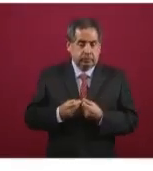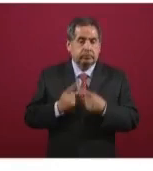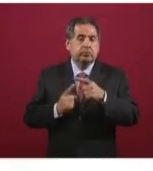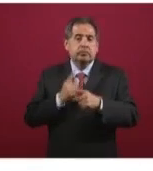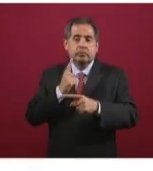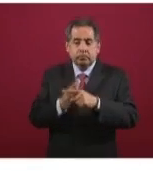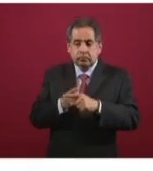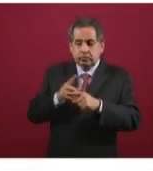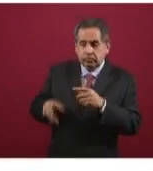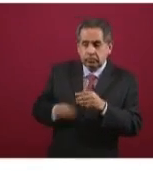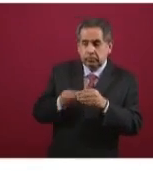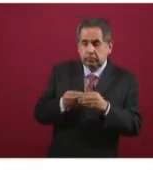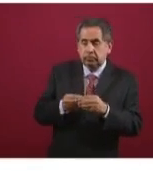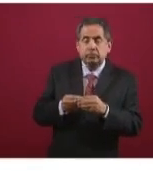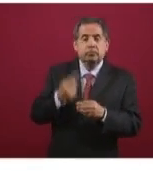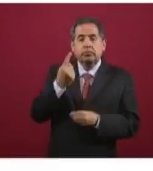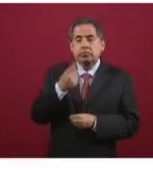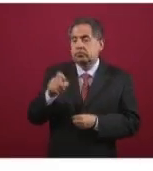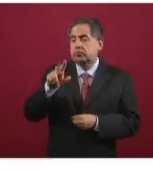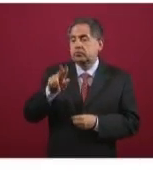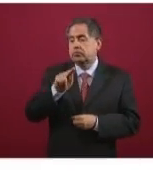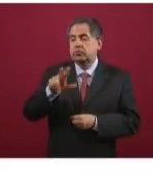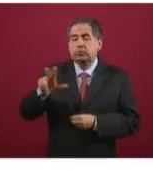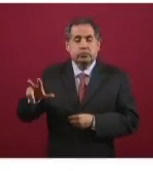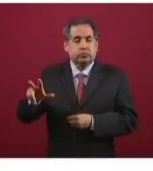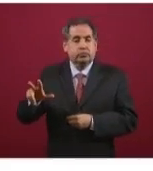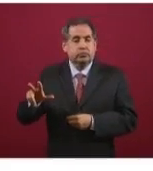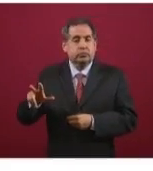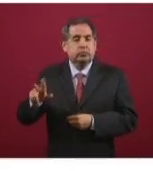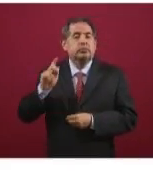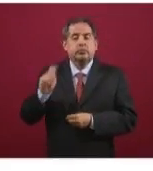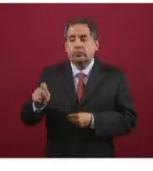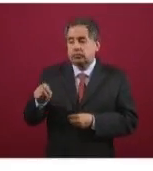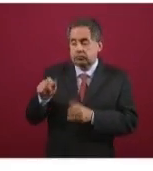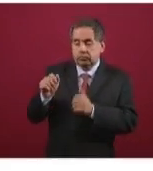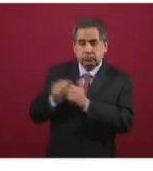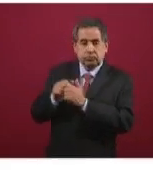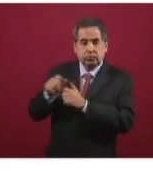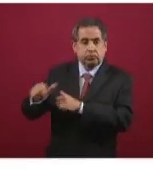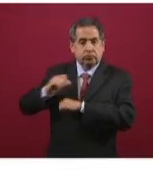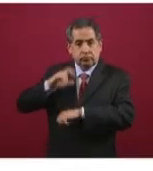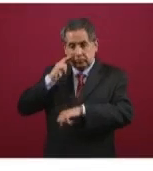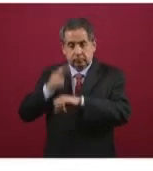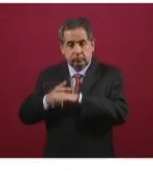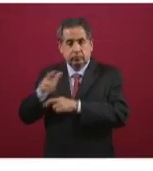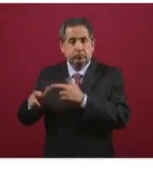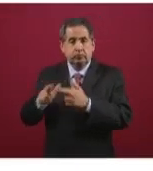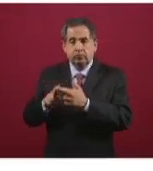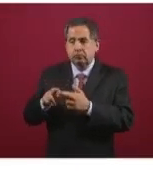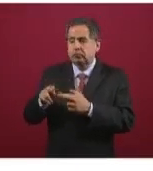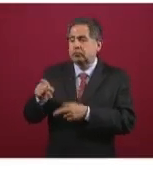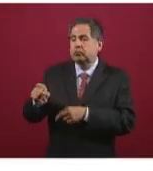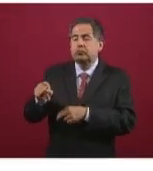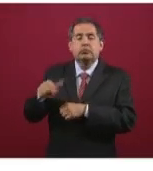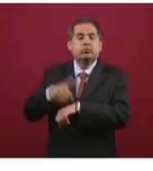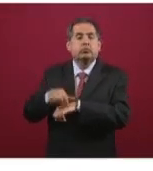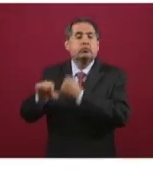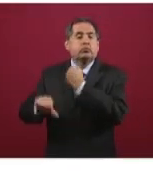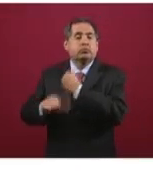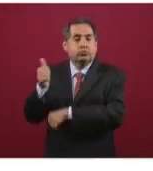le agregamos el 188, que son los que constituyen el cuartel general de la 11 coordinación